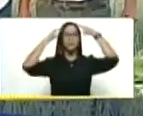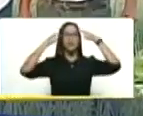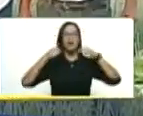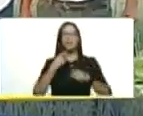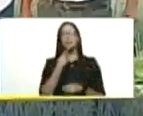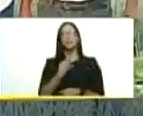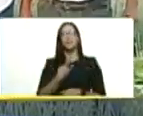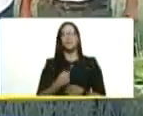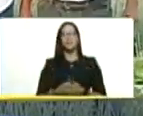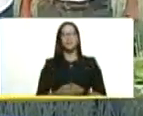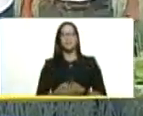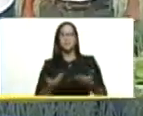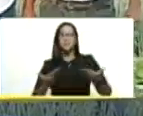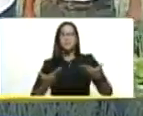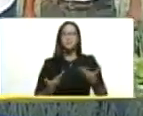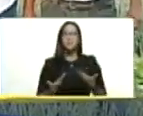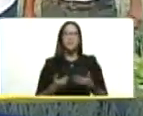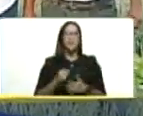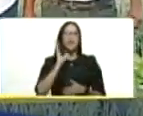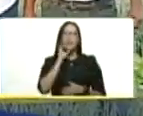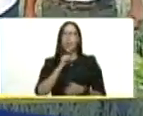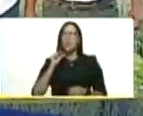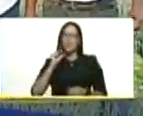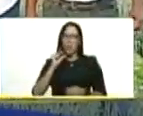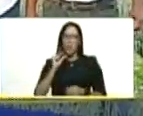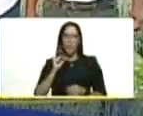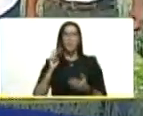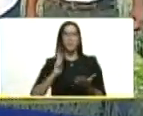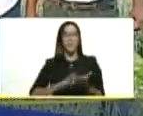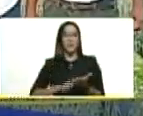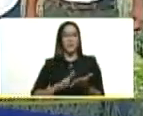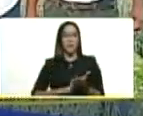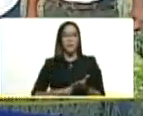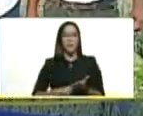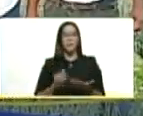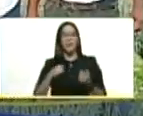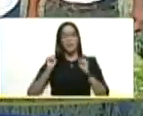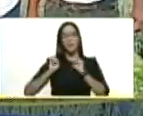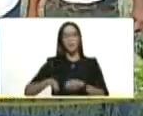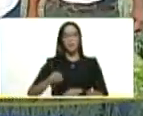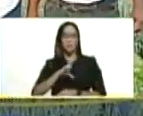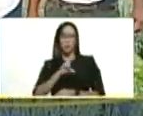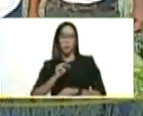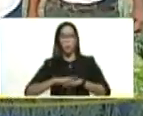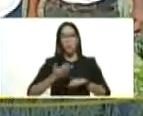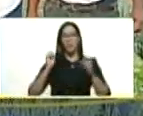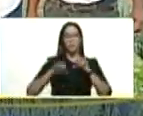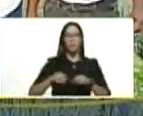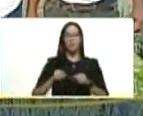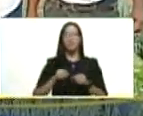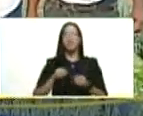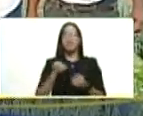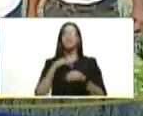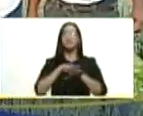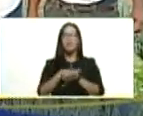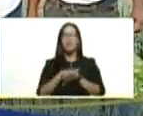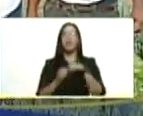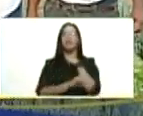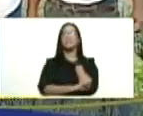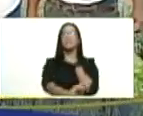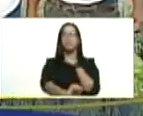decía que no hay momento, ¿verdad?, para rendirse porque la rendición implica la traición. Y